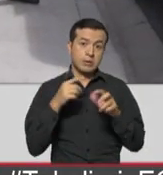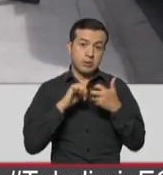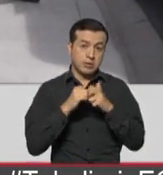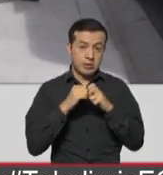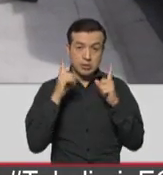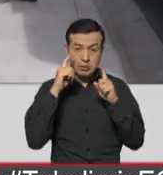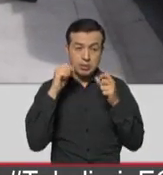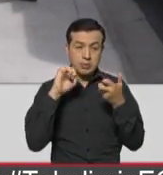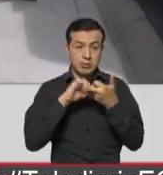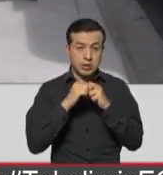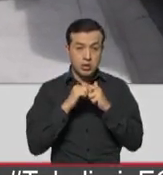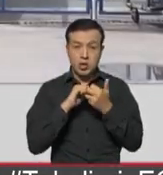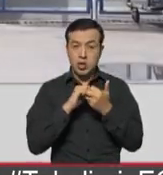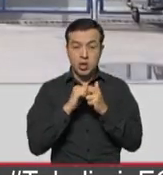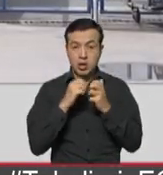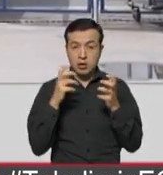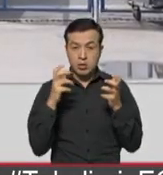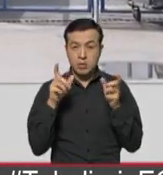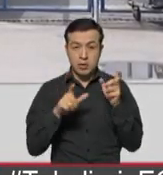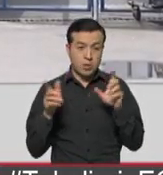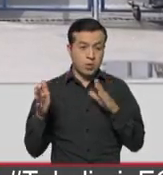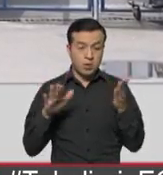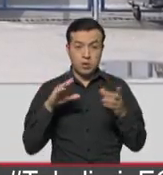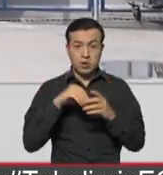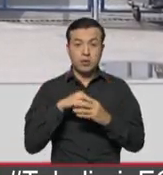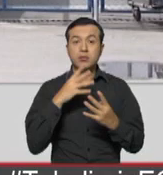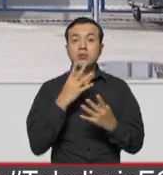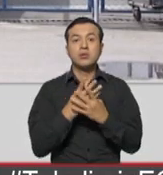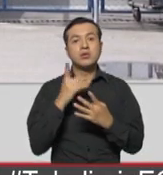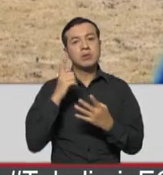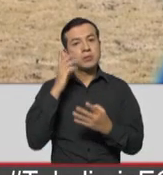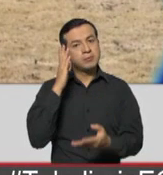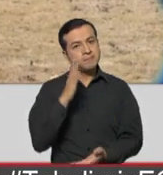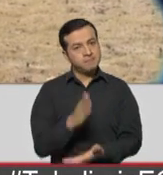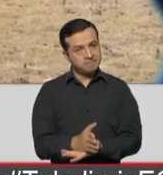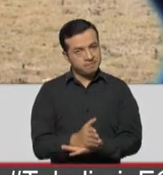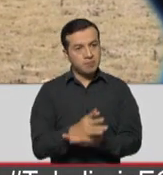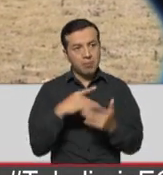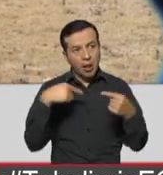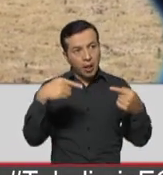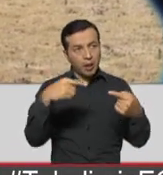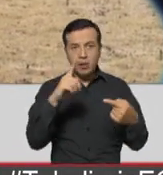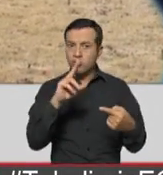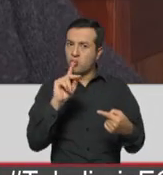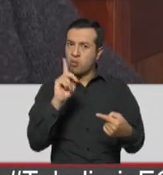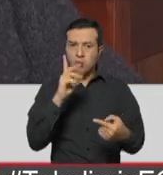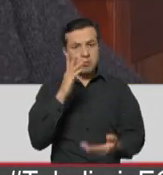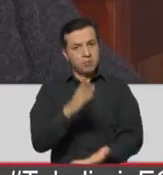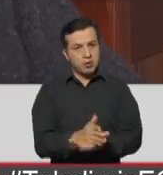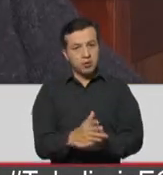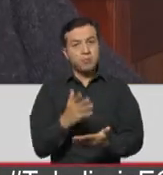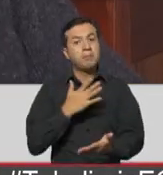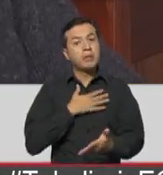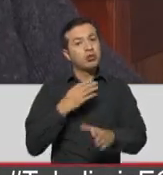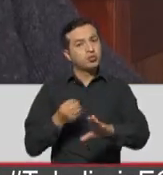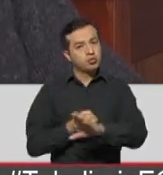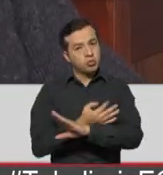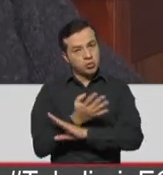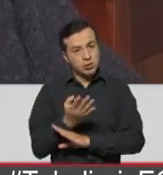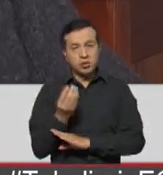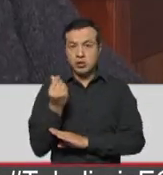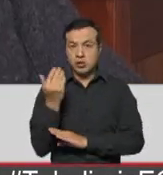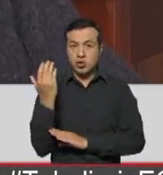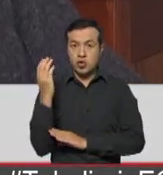y personas privadas de libertad muertas al interior de los mismos no sean el común denominador. Sugiero que parte de